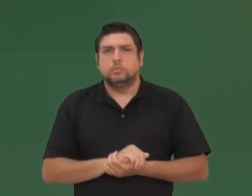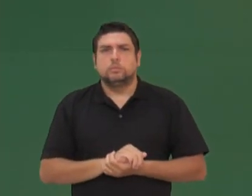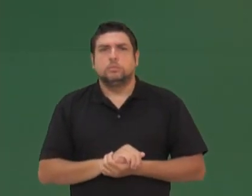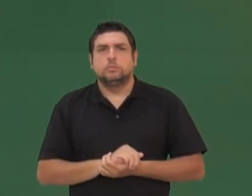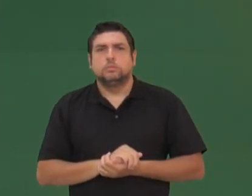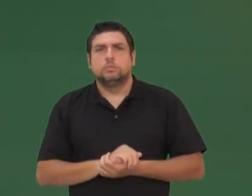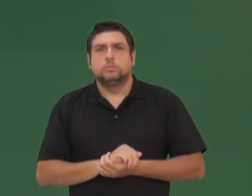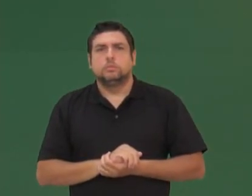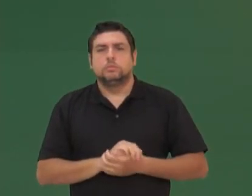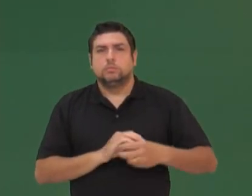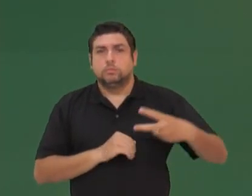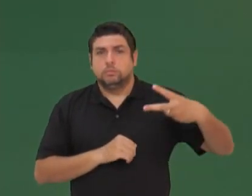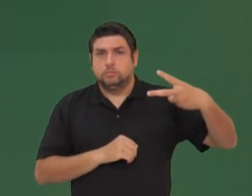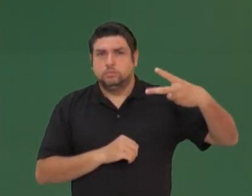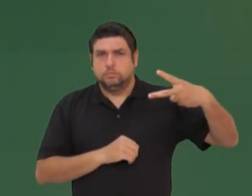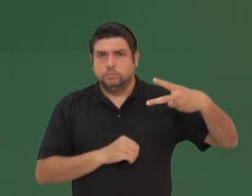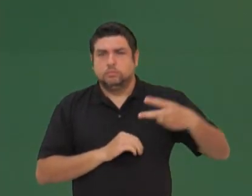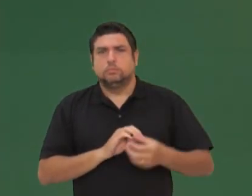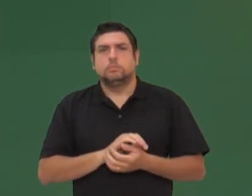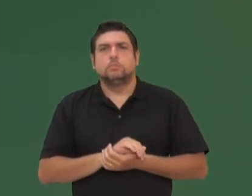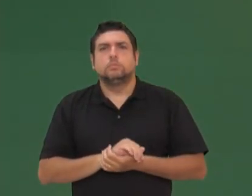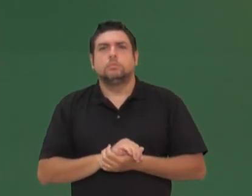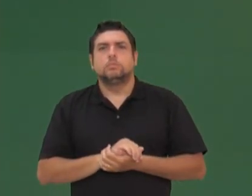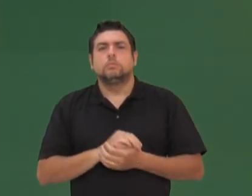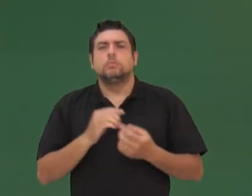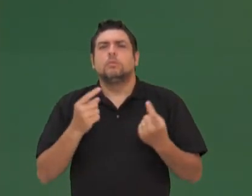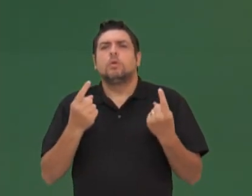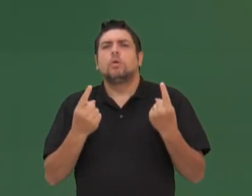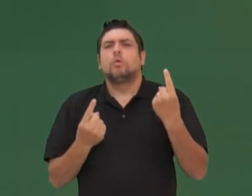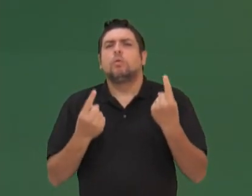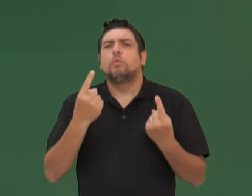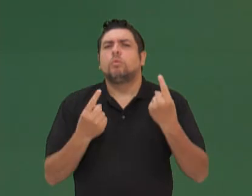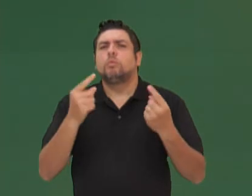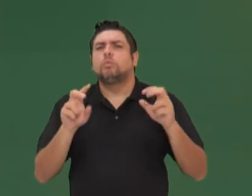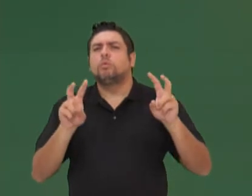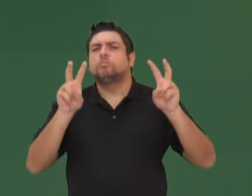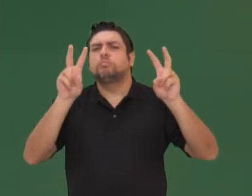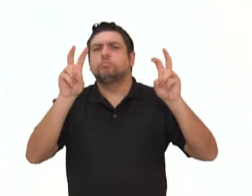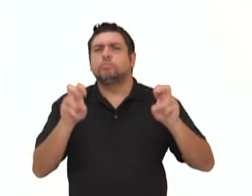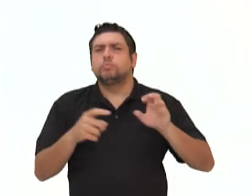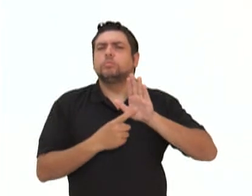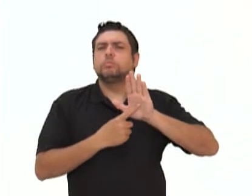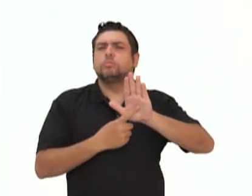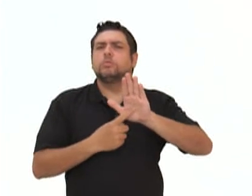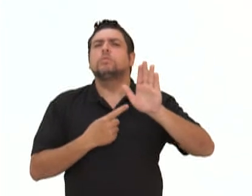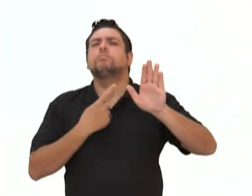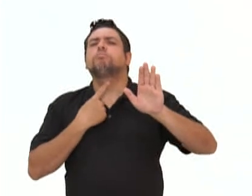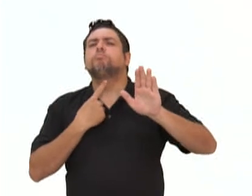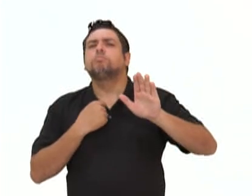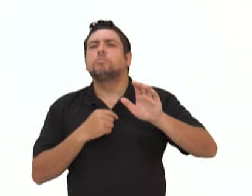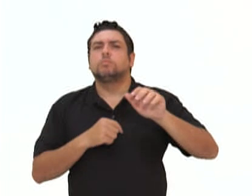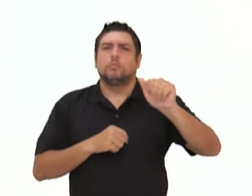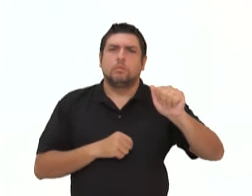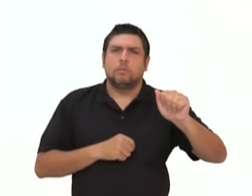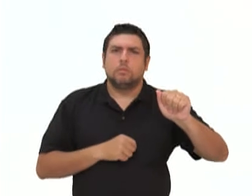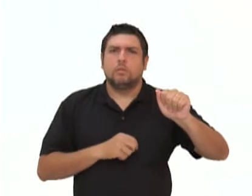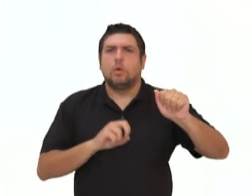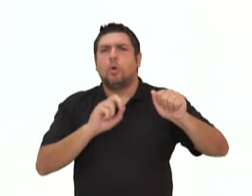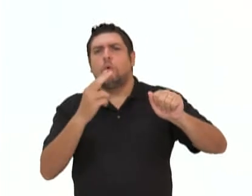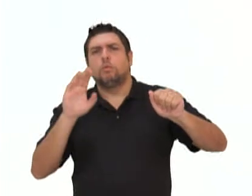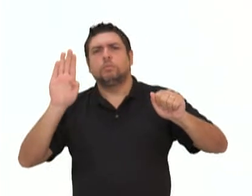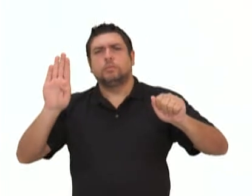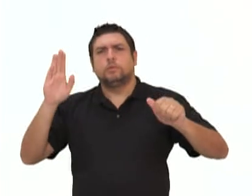2. ¿Cuál titular expresa un deseo, un desejo en el subjuntivo? A o B? A.